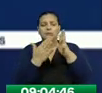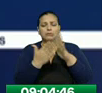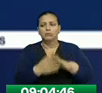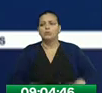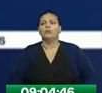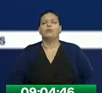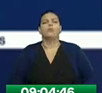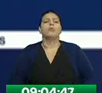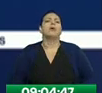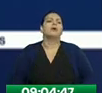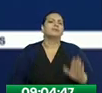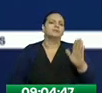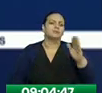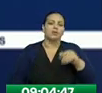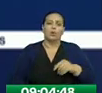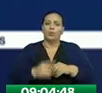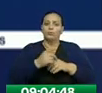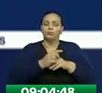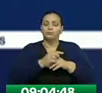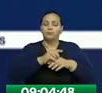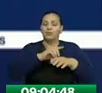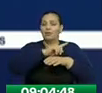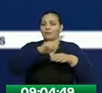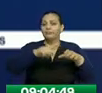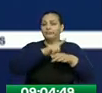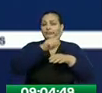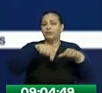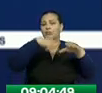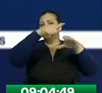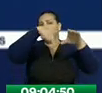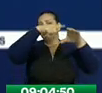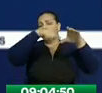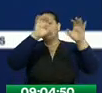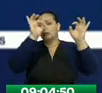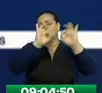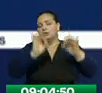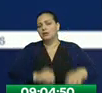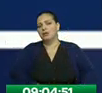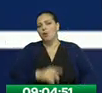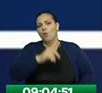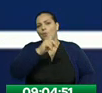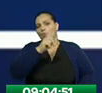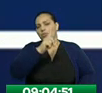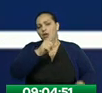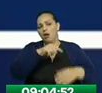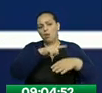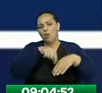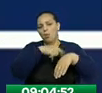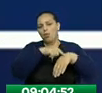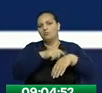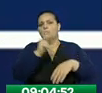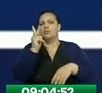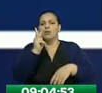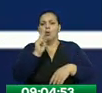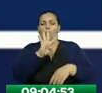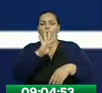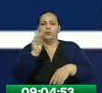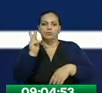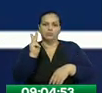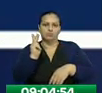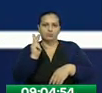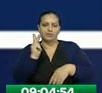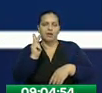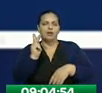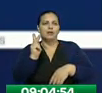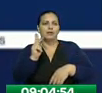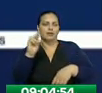4 centavos por cada kilovatio hora, independientemente del registro de consumo. Y para los usuarios residenciales, cuyo consumo